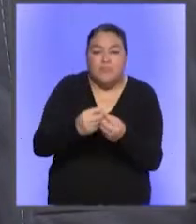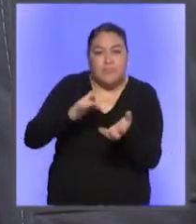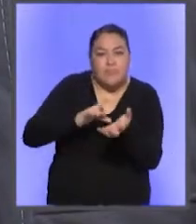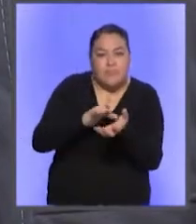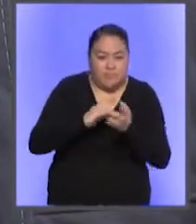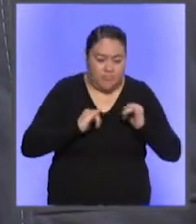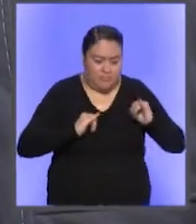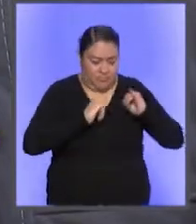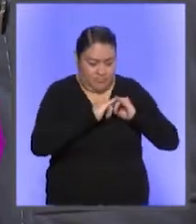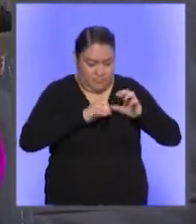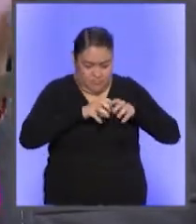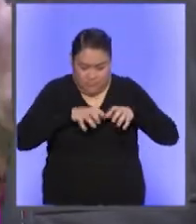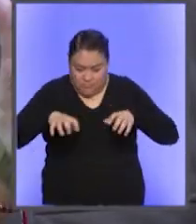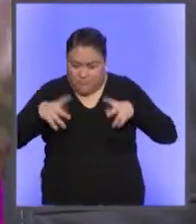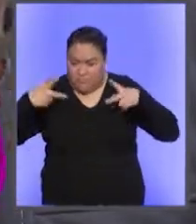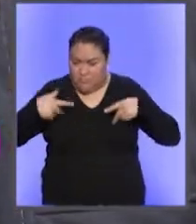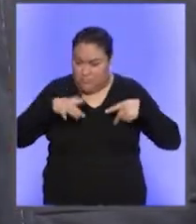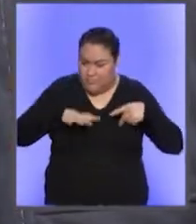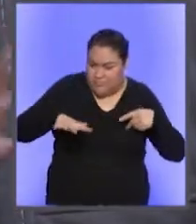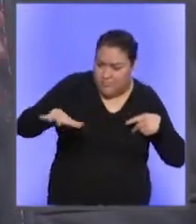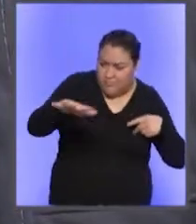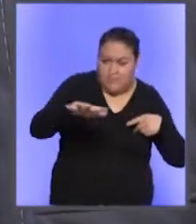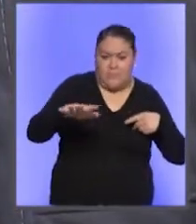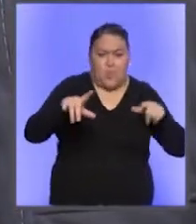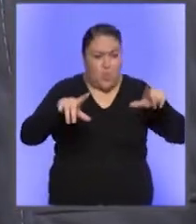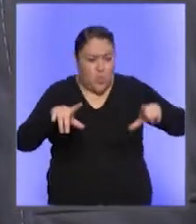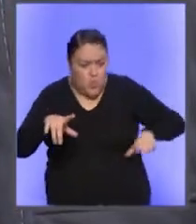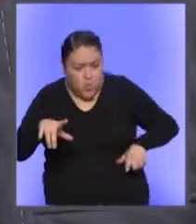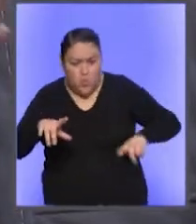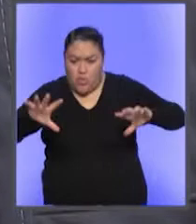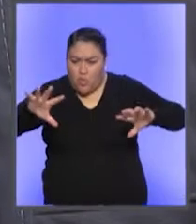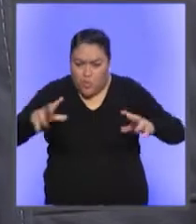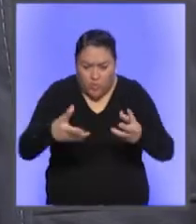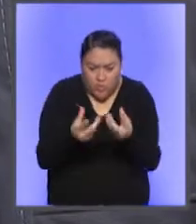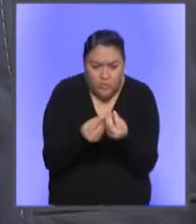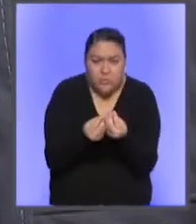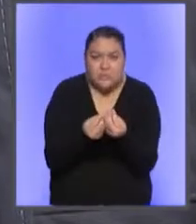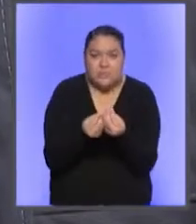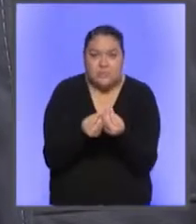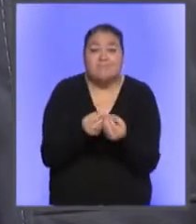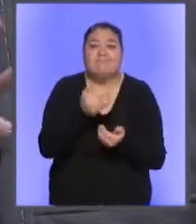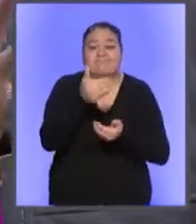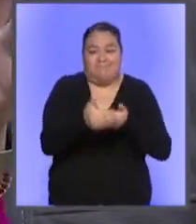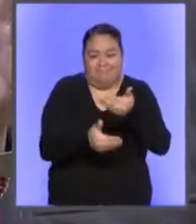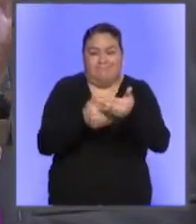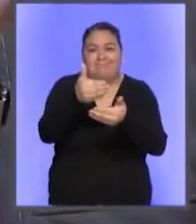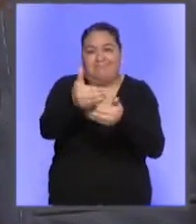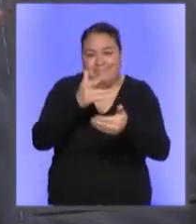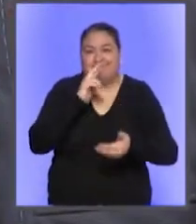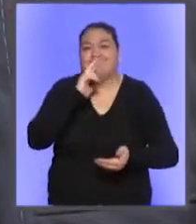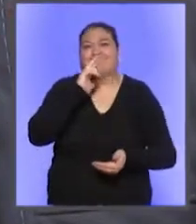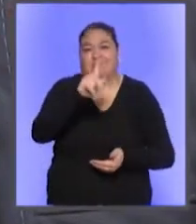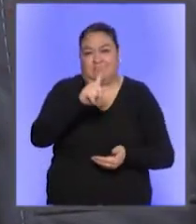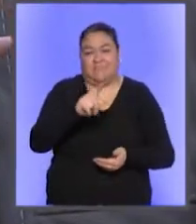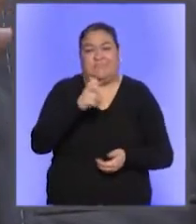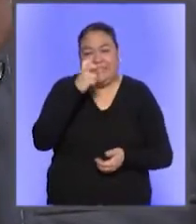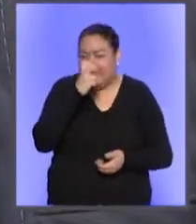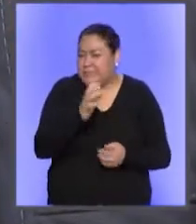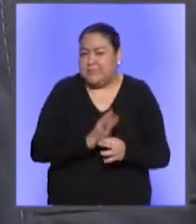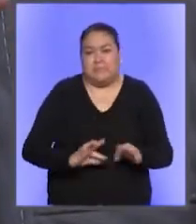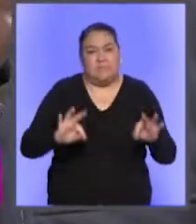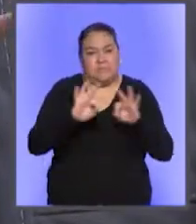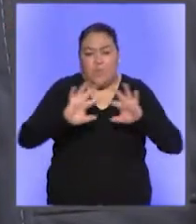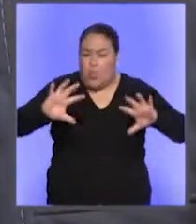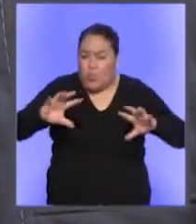conjunta las instituciones la ciudadanía las mujeres el gobierno y Me parece que a manera solamente